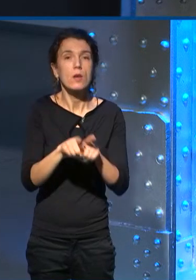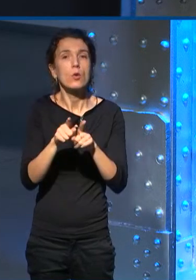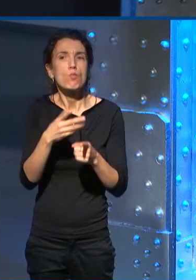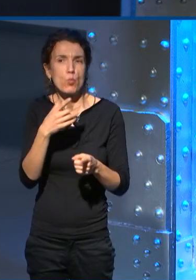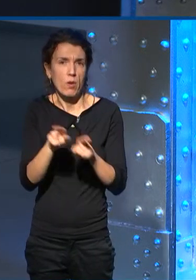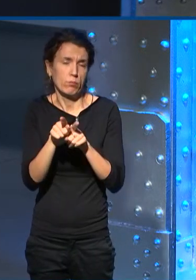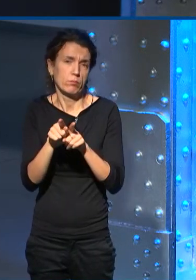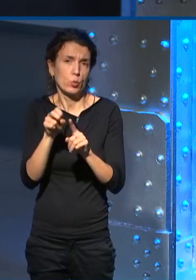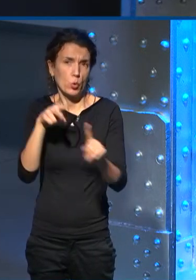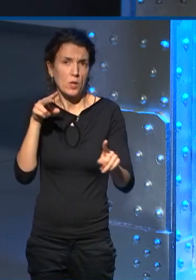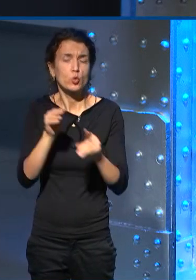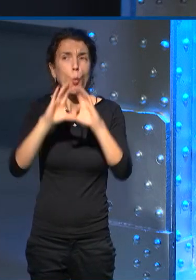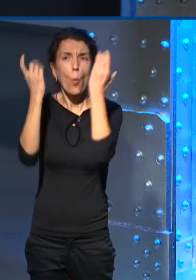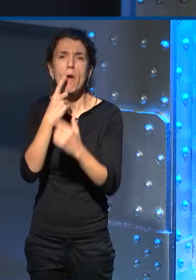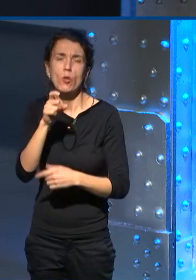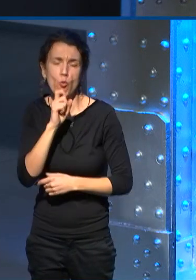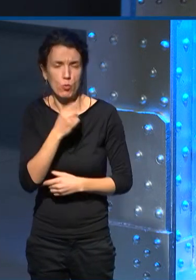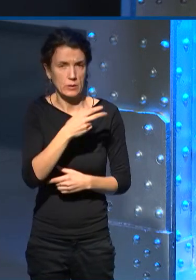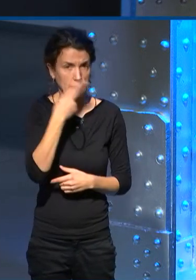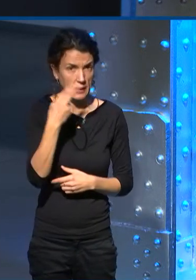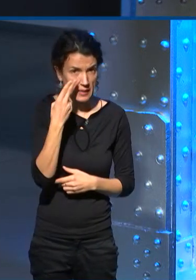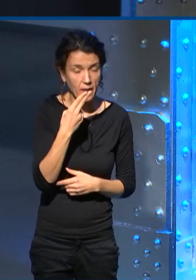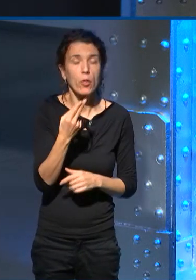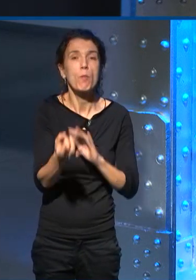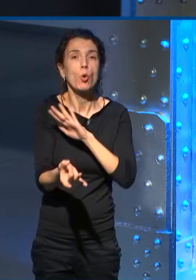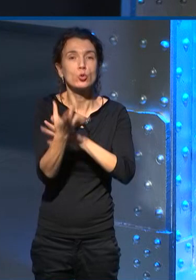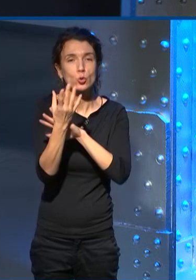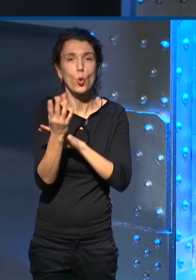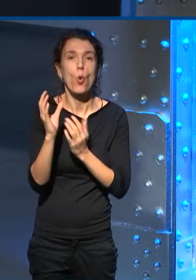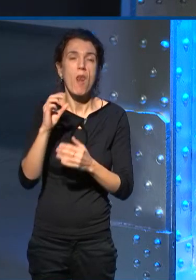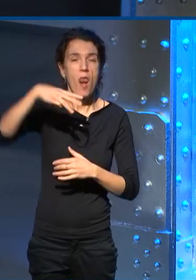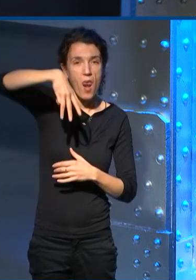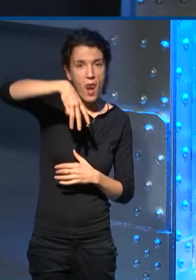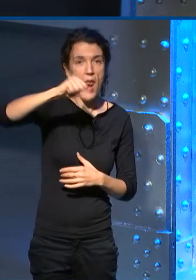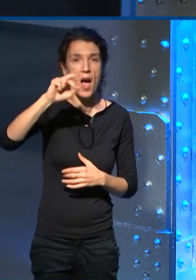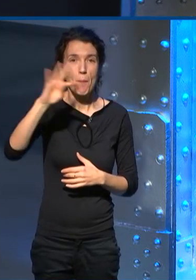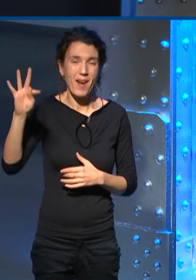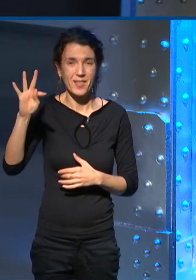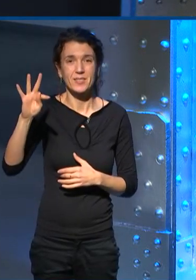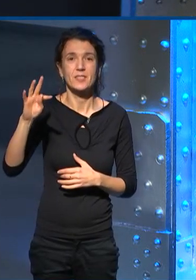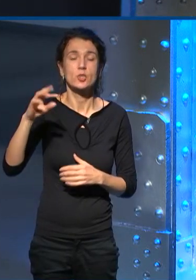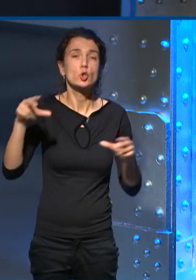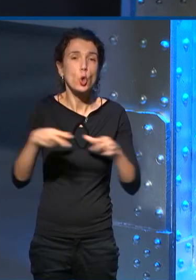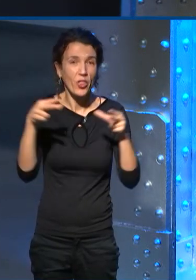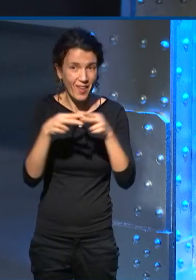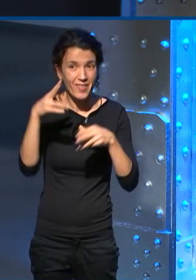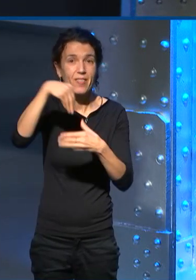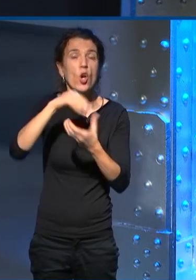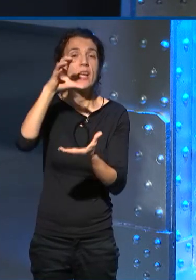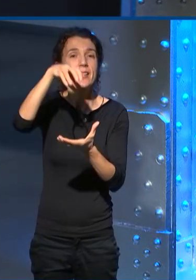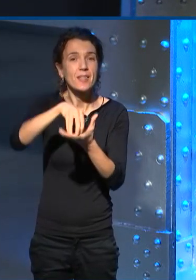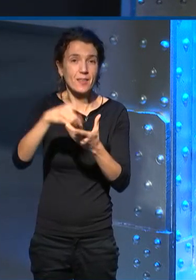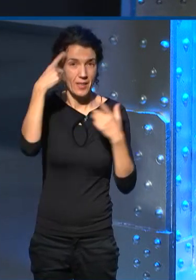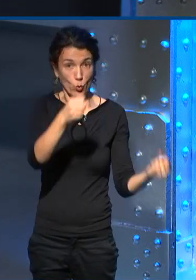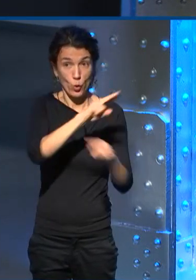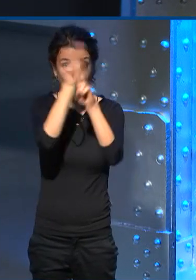buenas visiones sobre cómo ir a Marte, montó la Mars Society, que es una institución internacional que intenta implicar